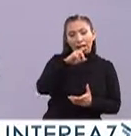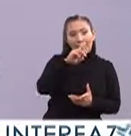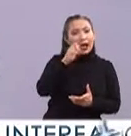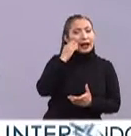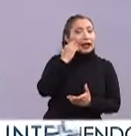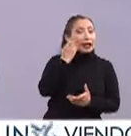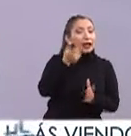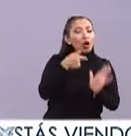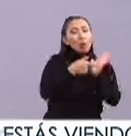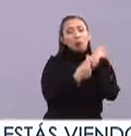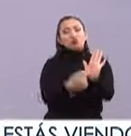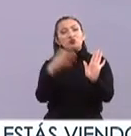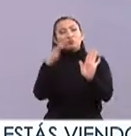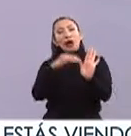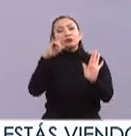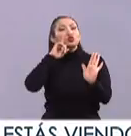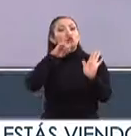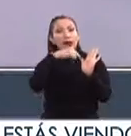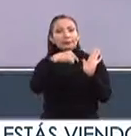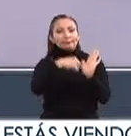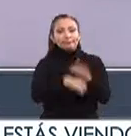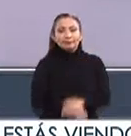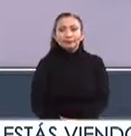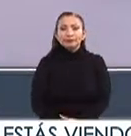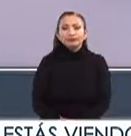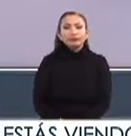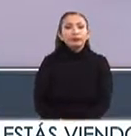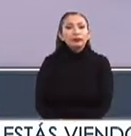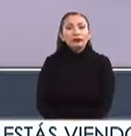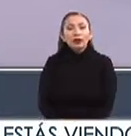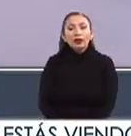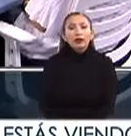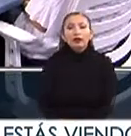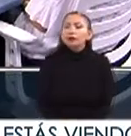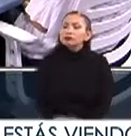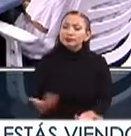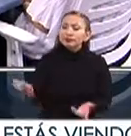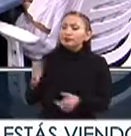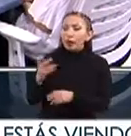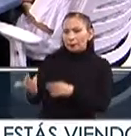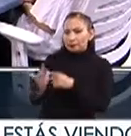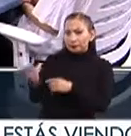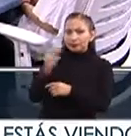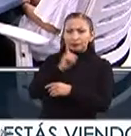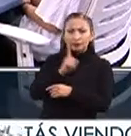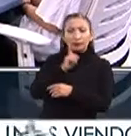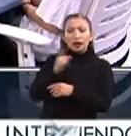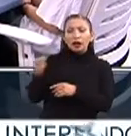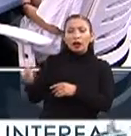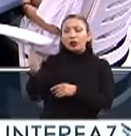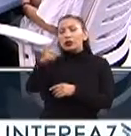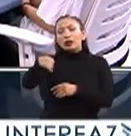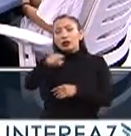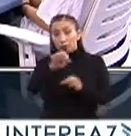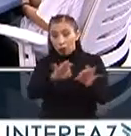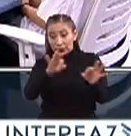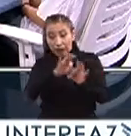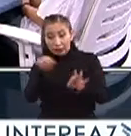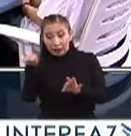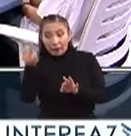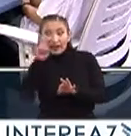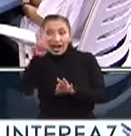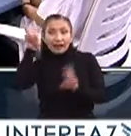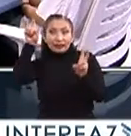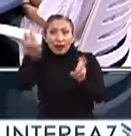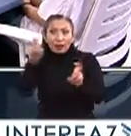quiso subrayar, ¿no? ¿Cuál es la relevancia, Mariana, de que los jóvenes mexicanos tomen este tipo